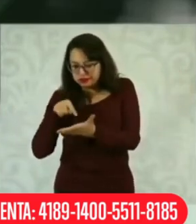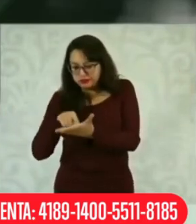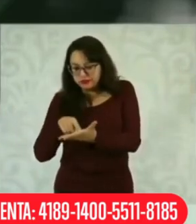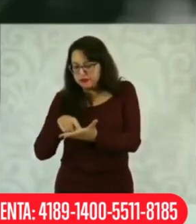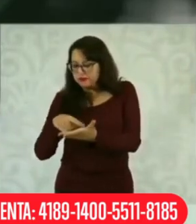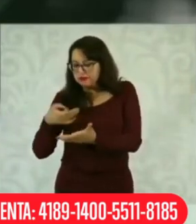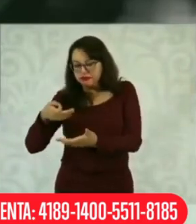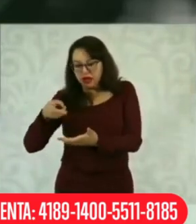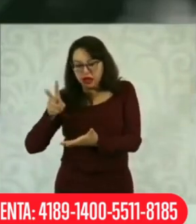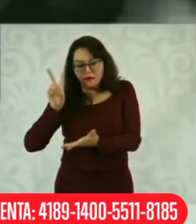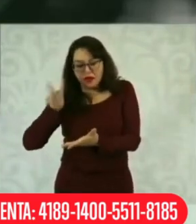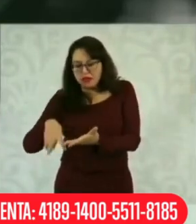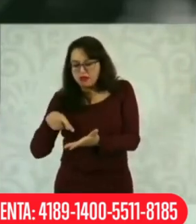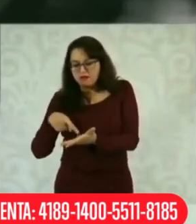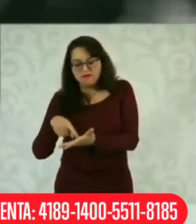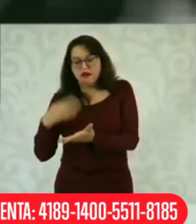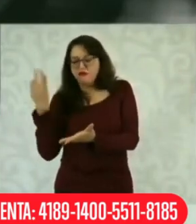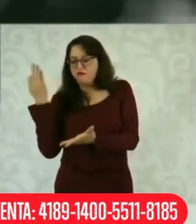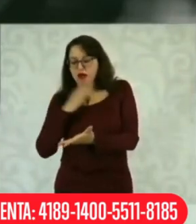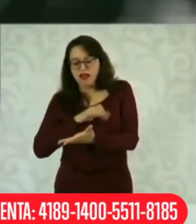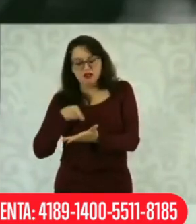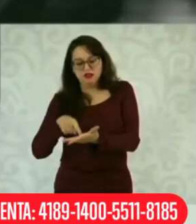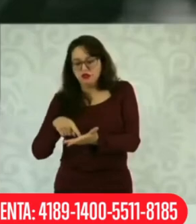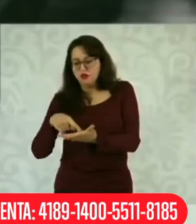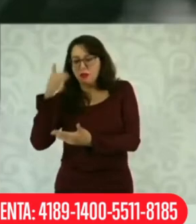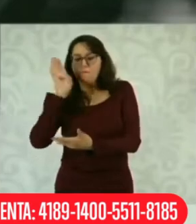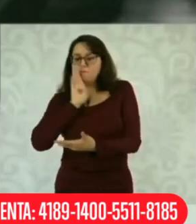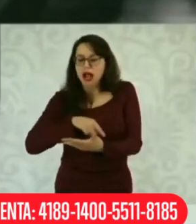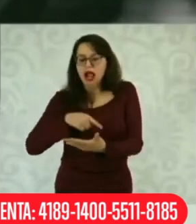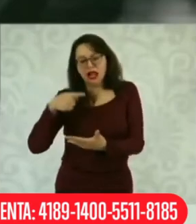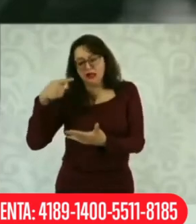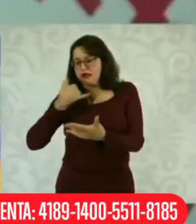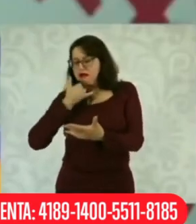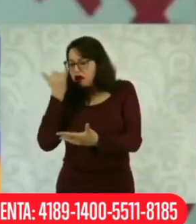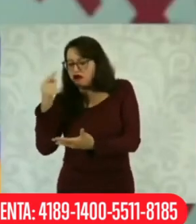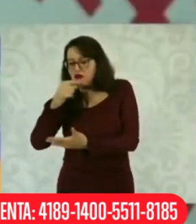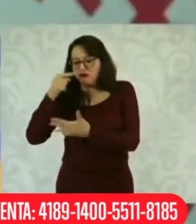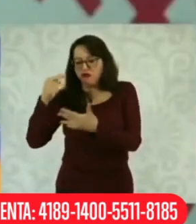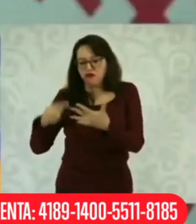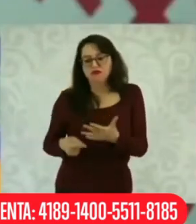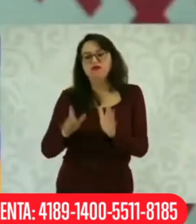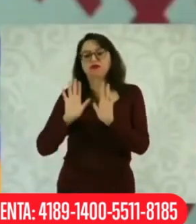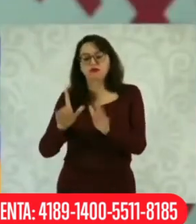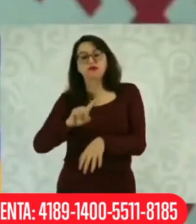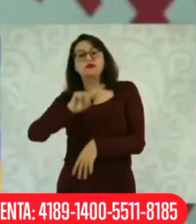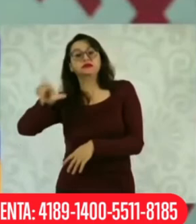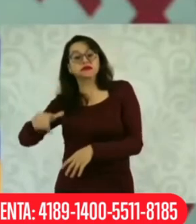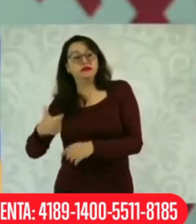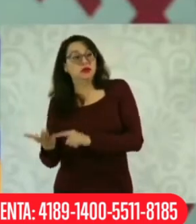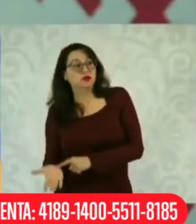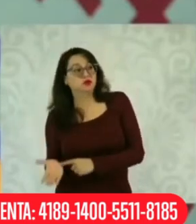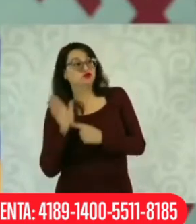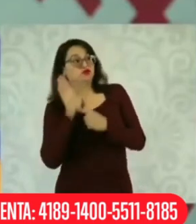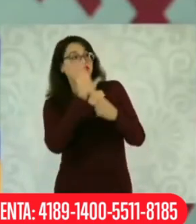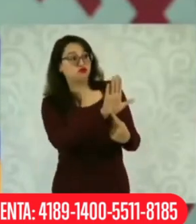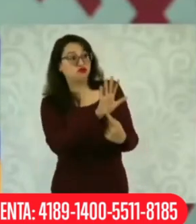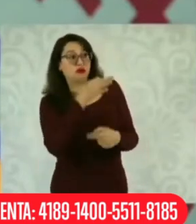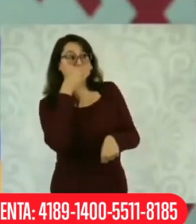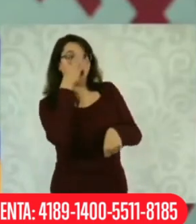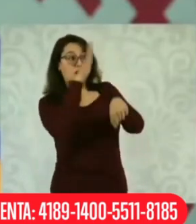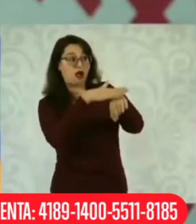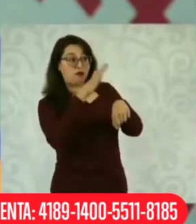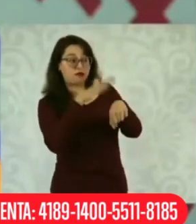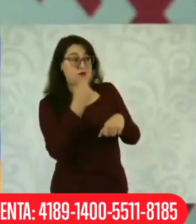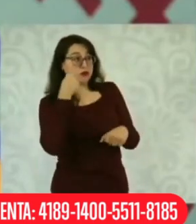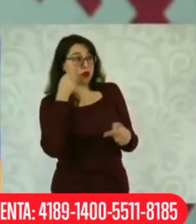no eran procedentes y se le notificó oficialmente dándole la oportunidad, como se le debe de dar